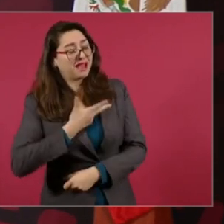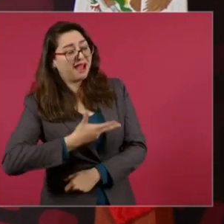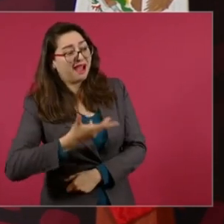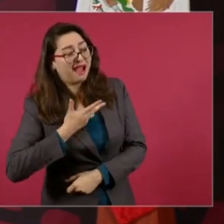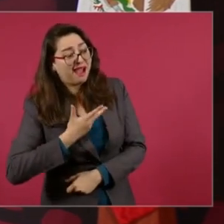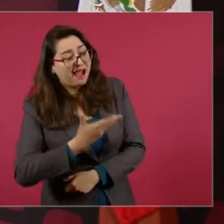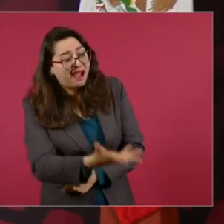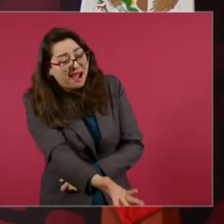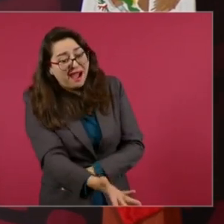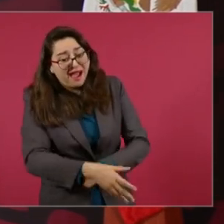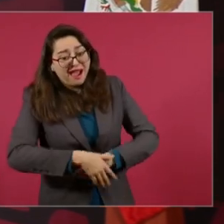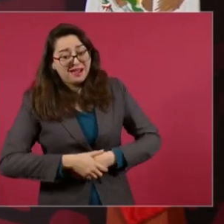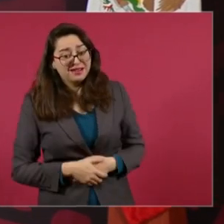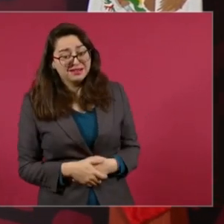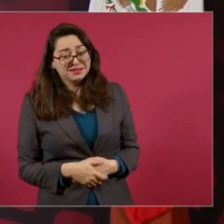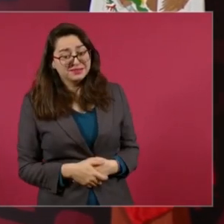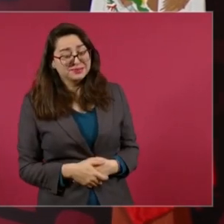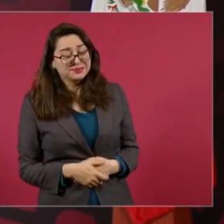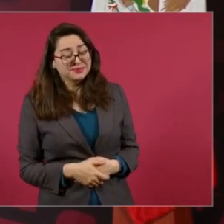En Otay.